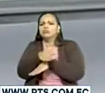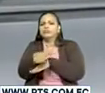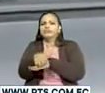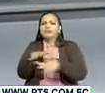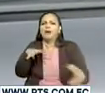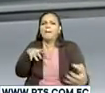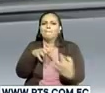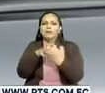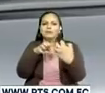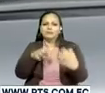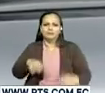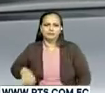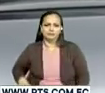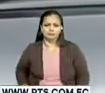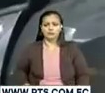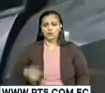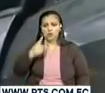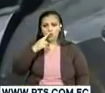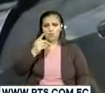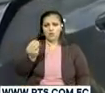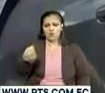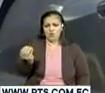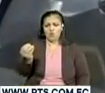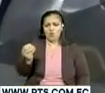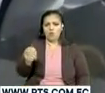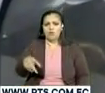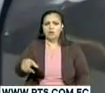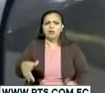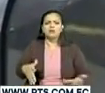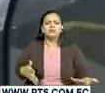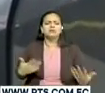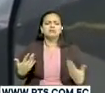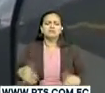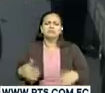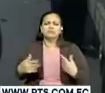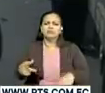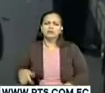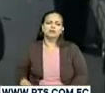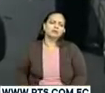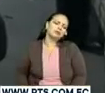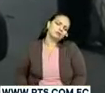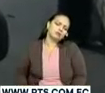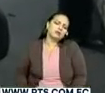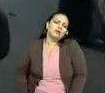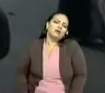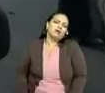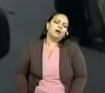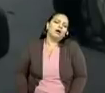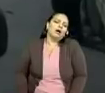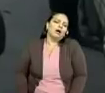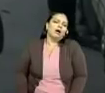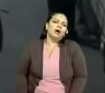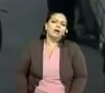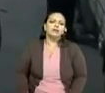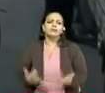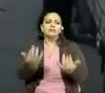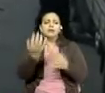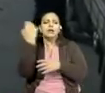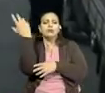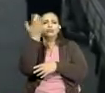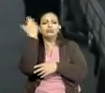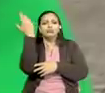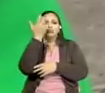que el joven aún estaba con vida, pero que lastimosamente a los pocos minutos, cuando llegó la ambulancia, pasó a mejor